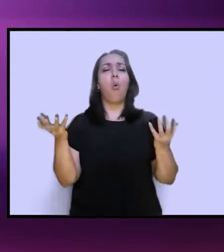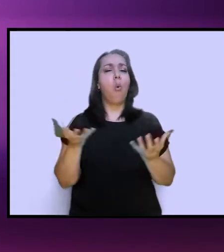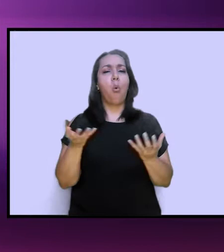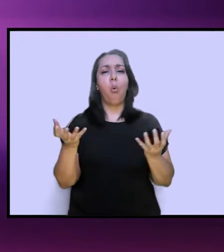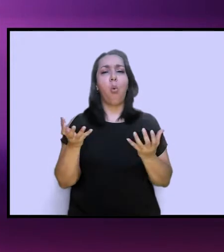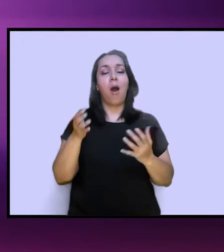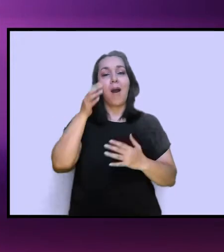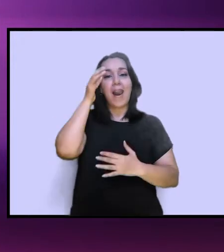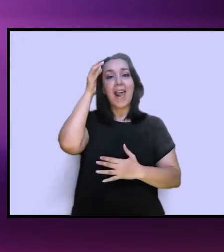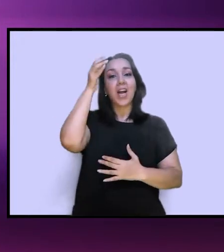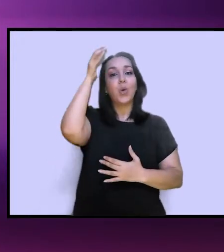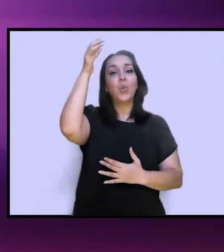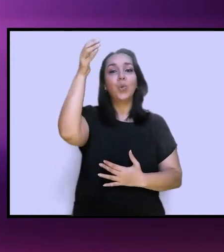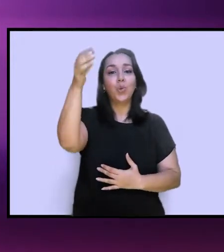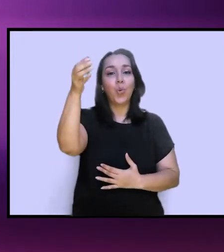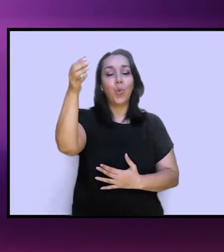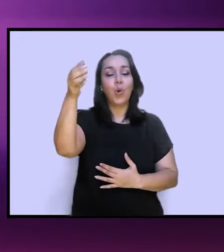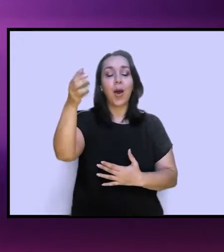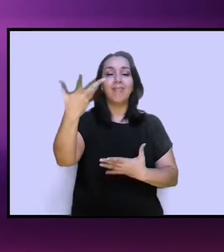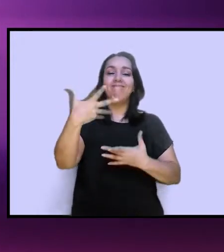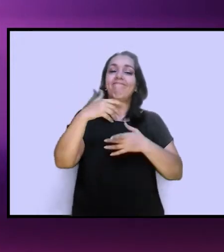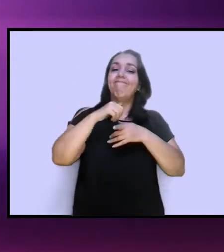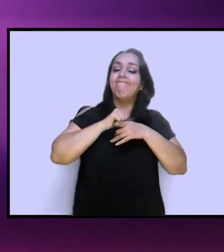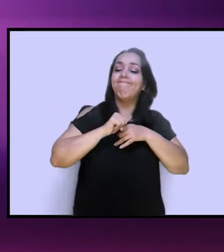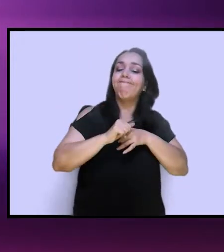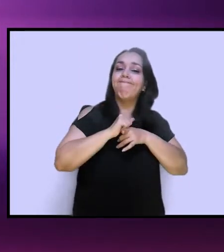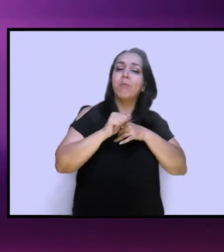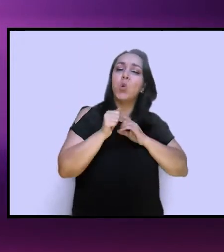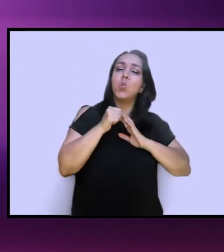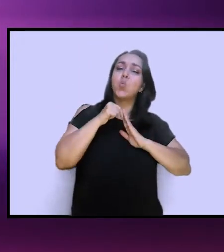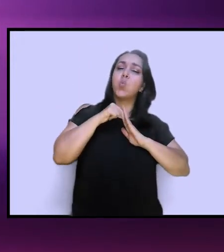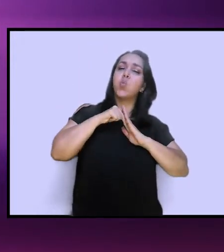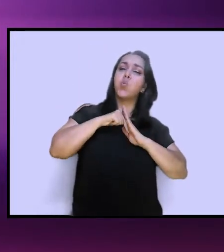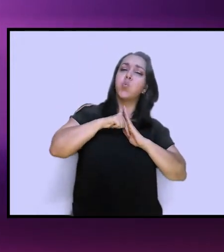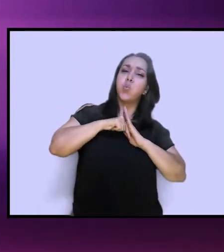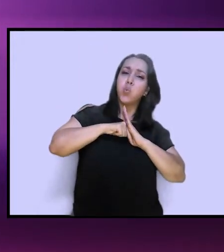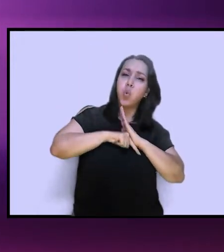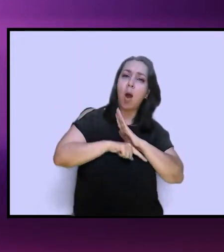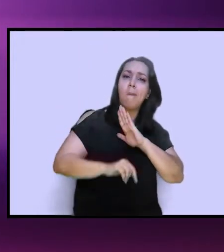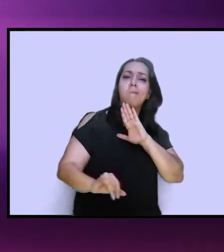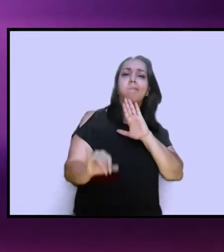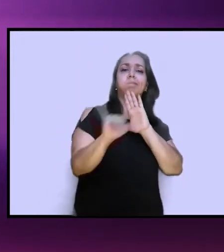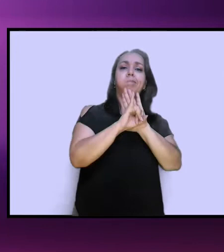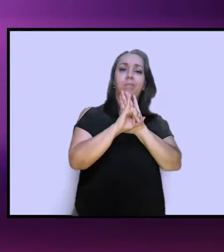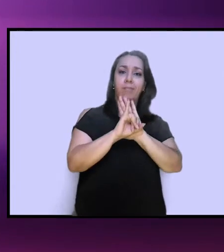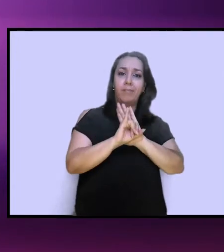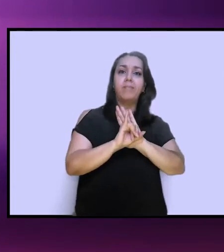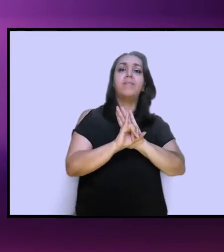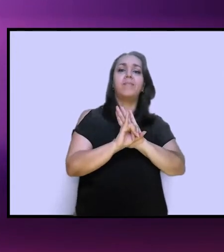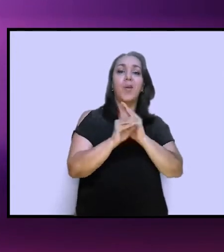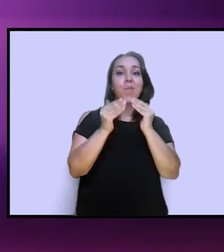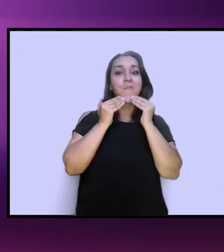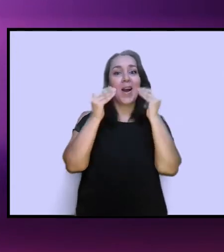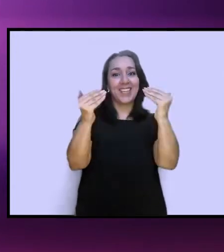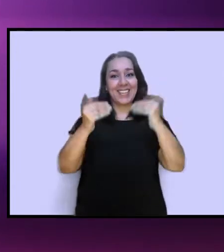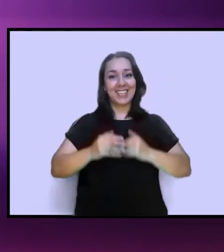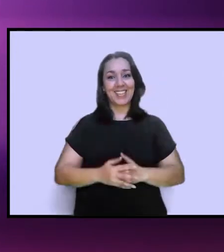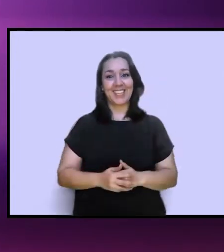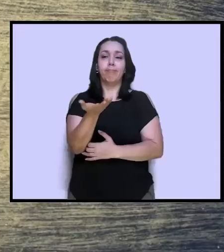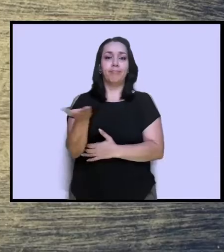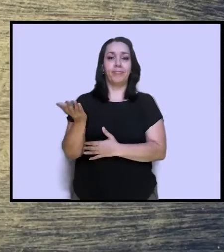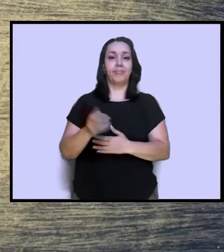la cultura es el ejercicio profundo de la identidad. Muchas gracias.